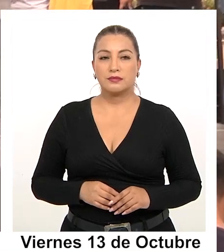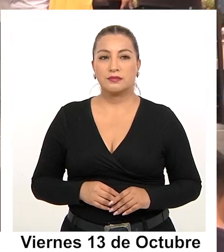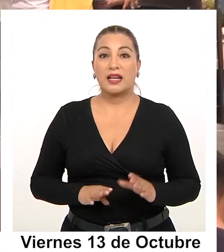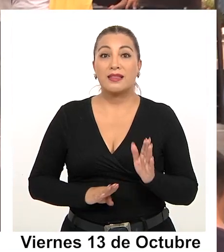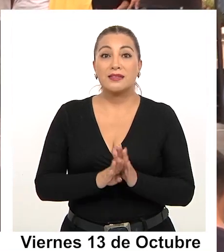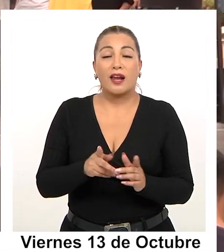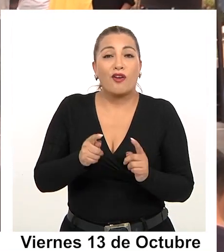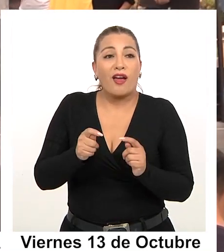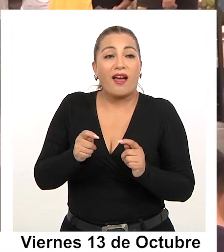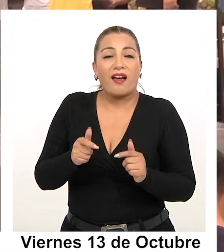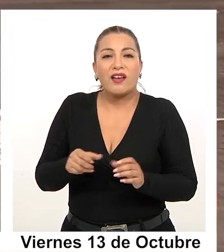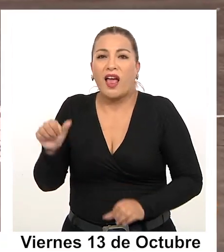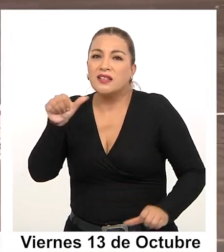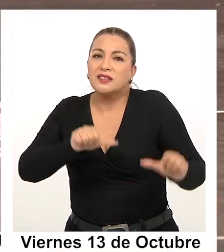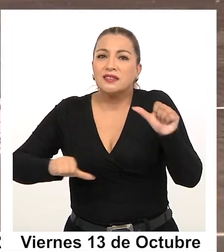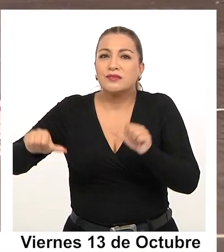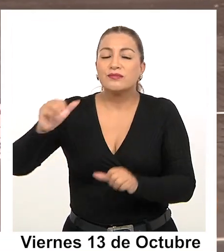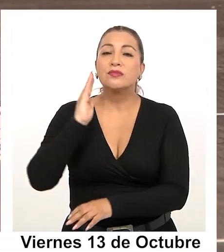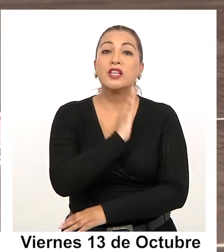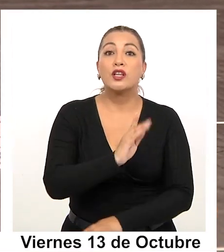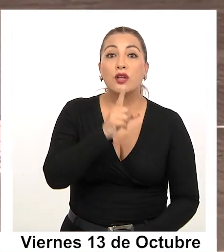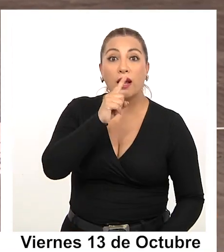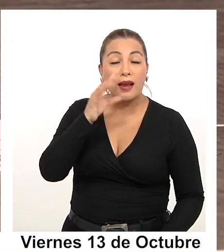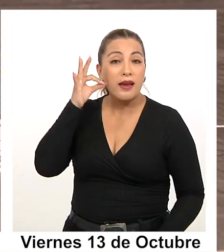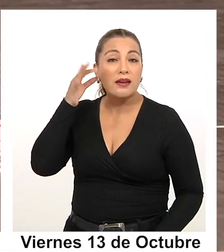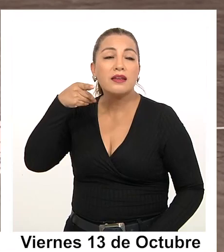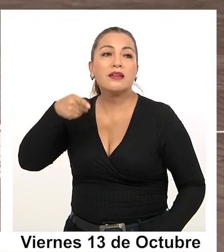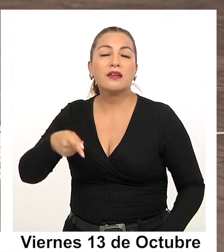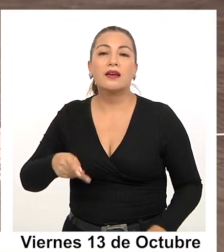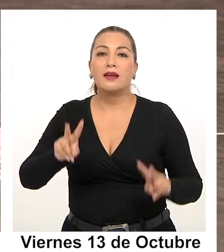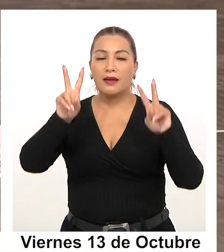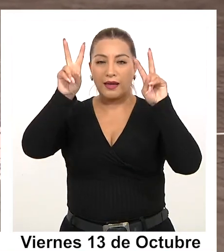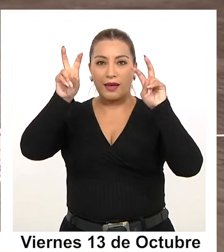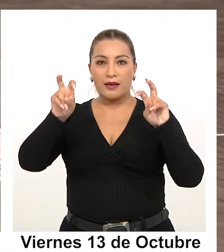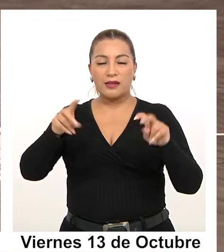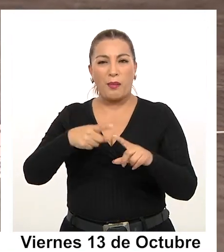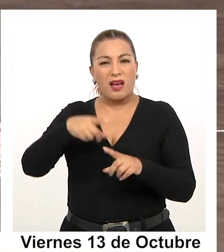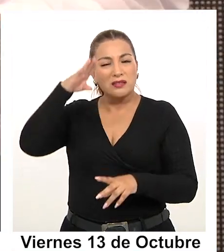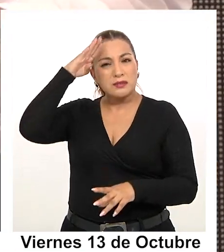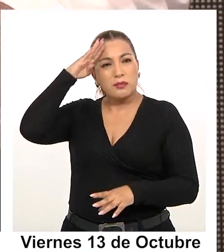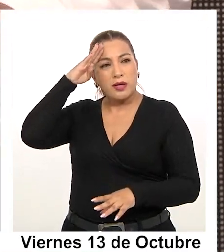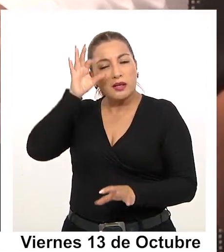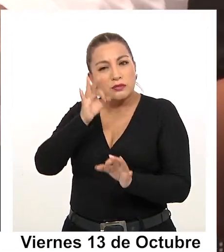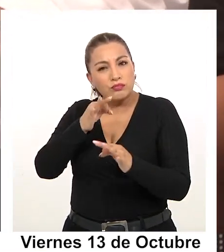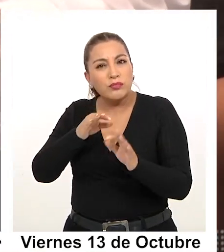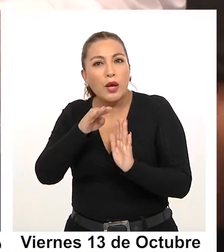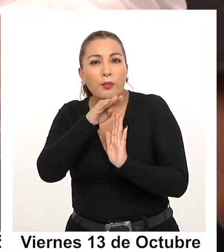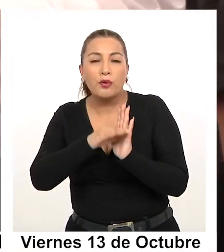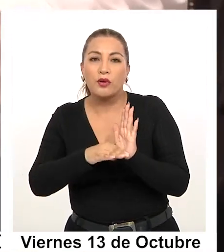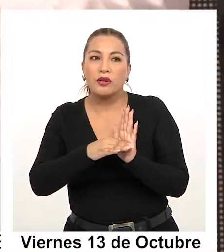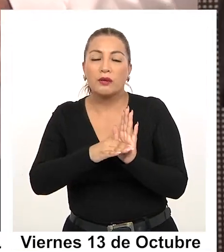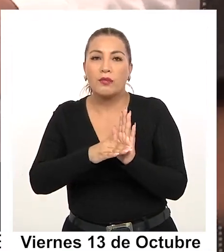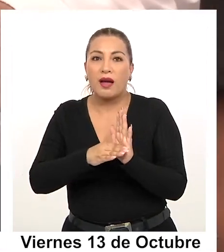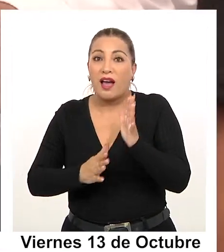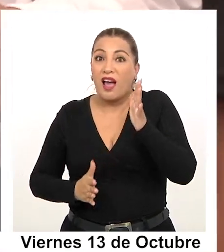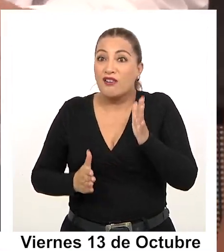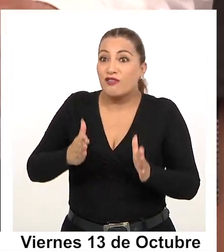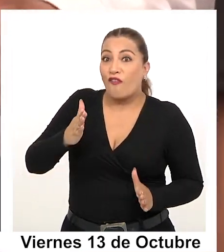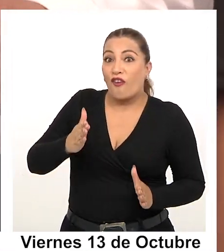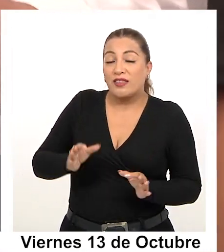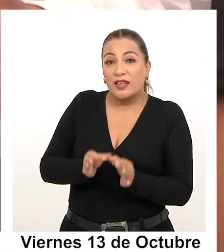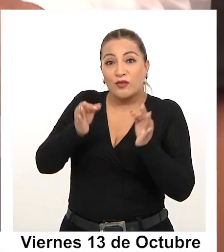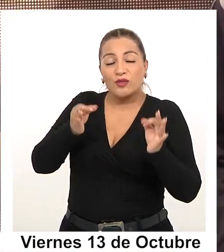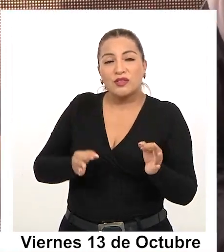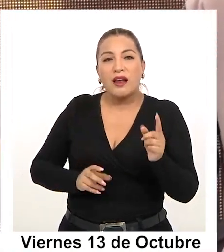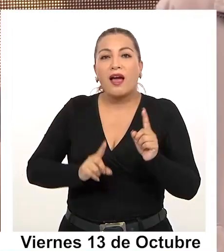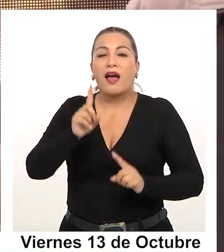desarrollar habilidades científicas en los niños y niñas en el ámbito de la experimentación, la programación y la robótica educativa